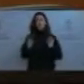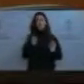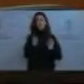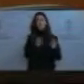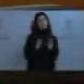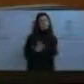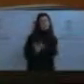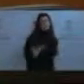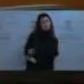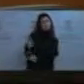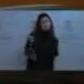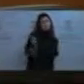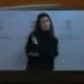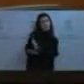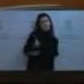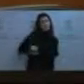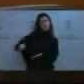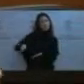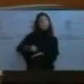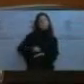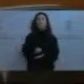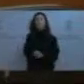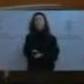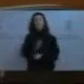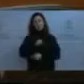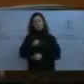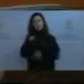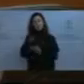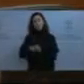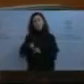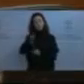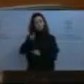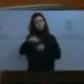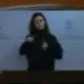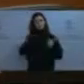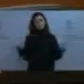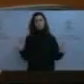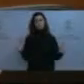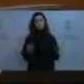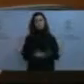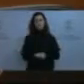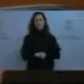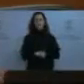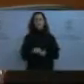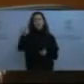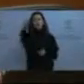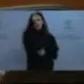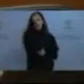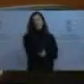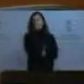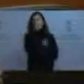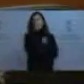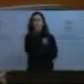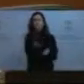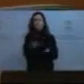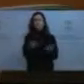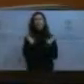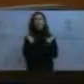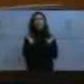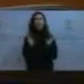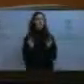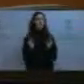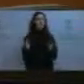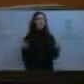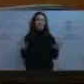la decisión misma de financiarlo. Es obvio que tampoco puedo dar una opinión sobre la razonabilidad o